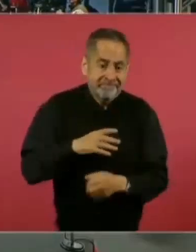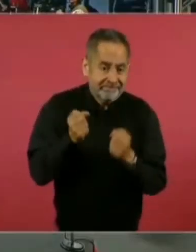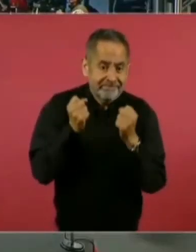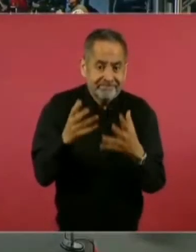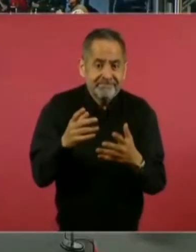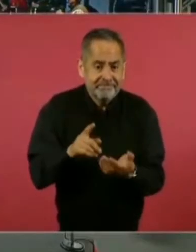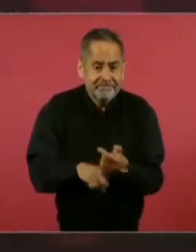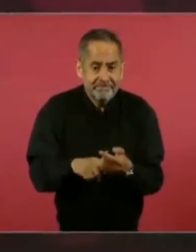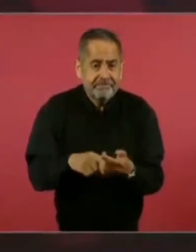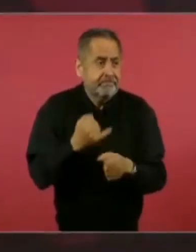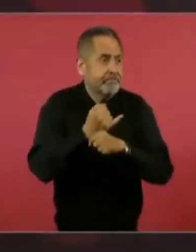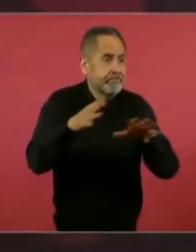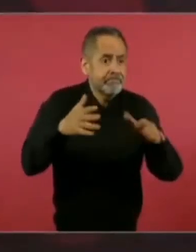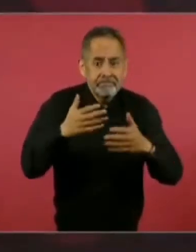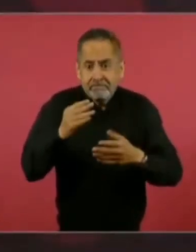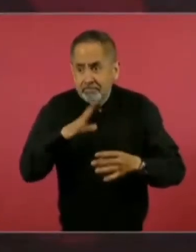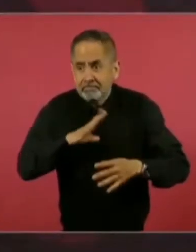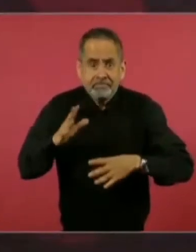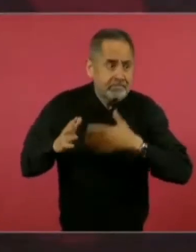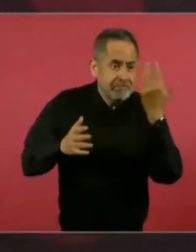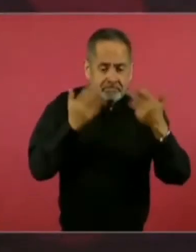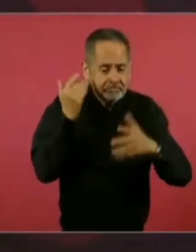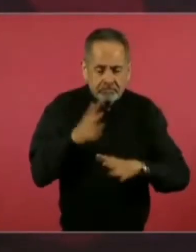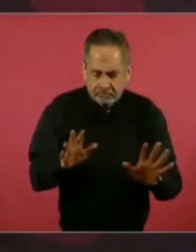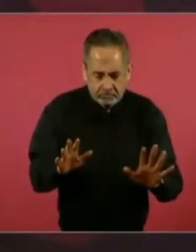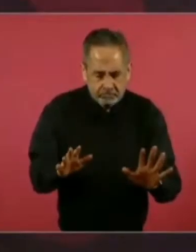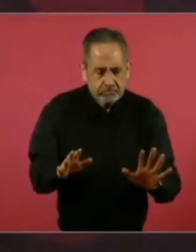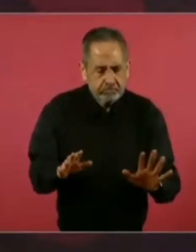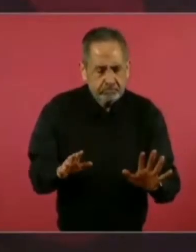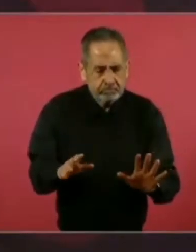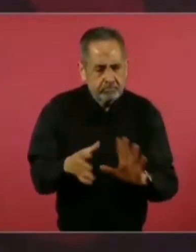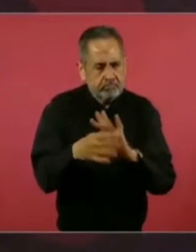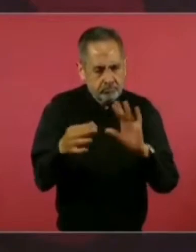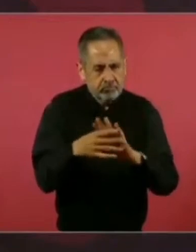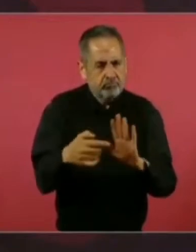muchísima desinformación y